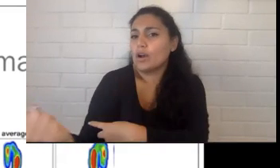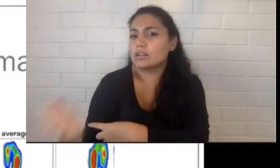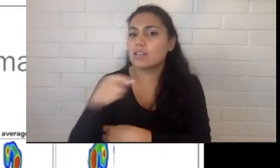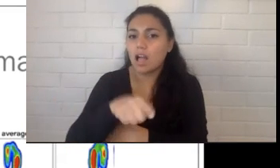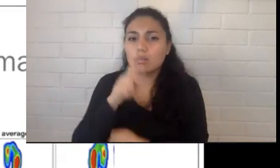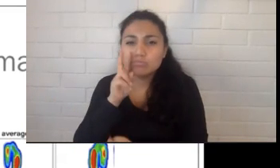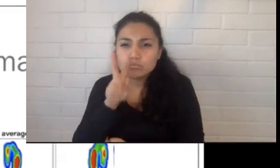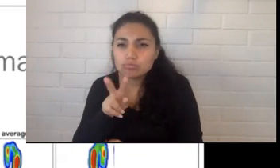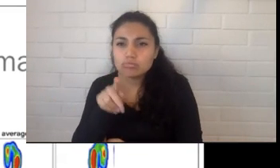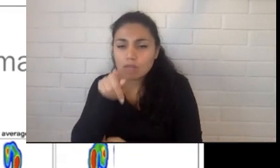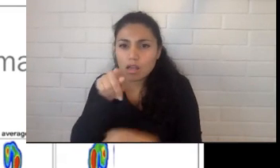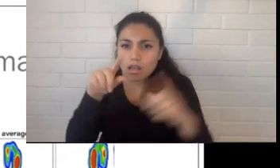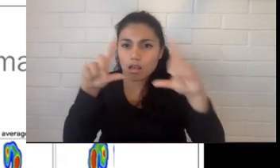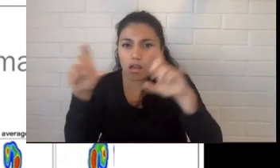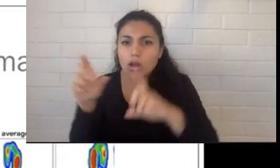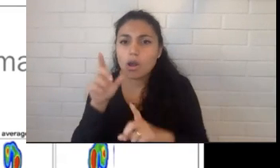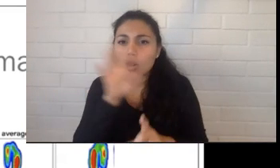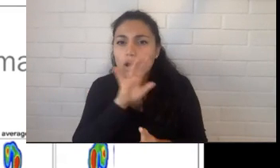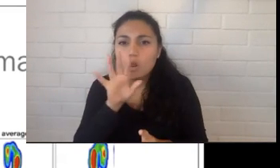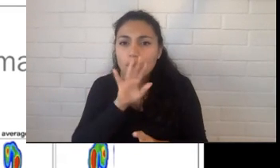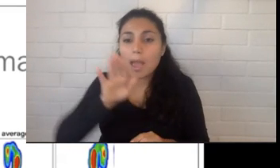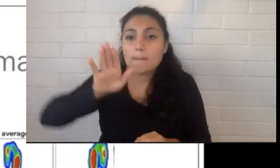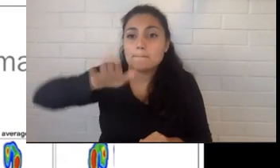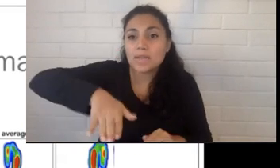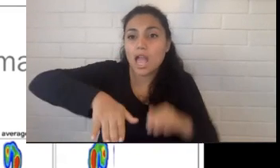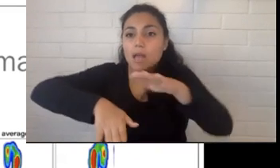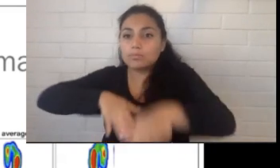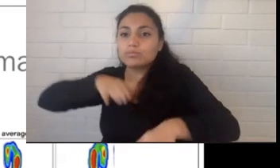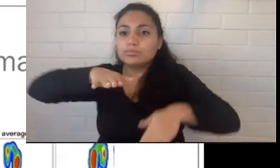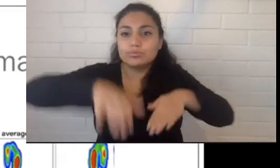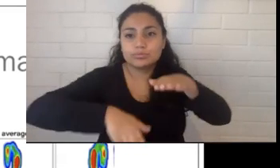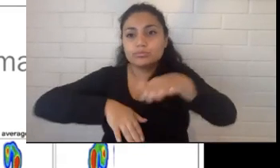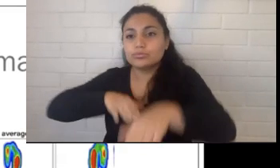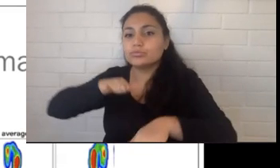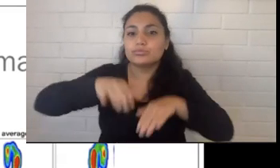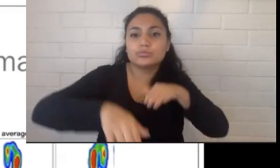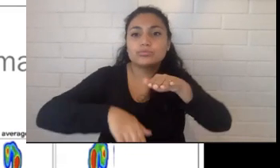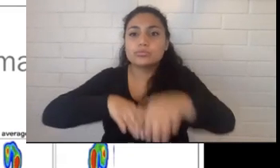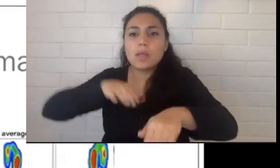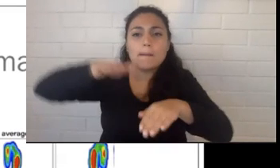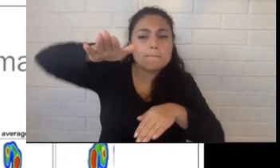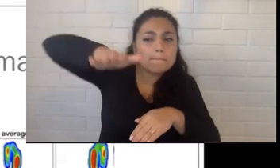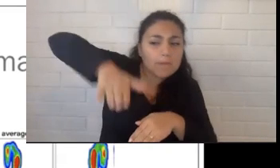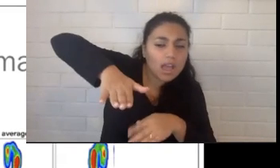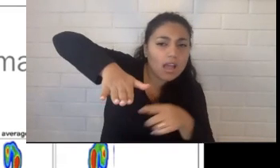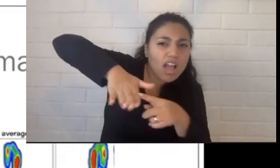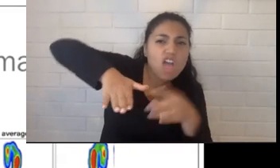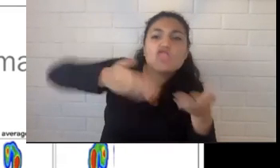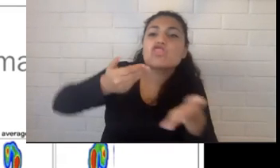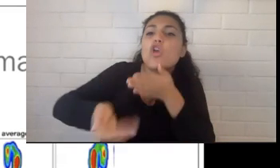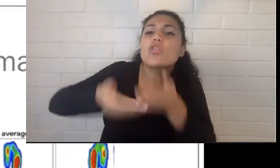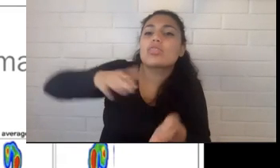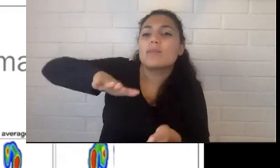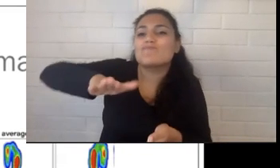que se encuentra con distintos colores. Esa es la distribución de dónde se está cargando más en el pie mientras camina,